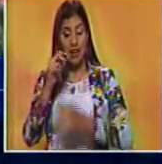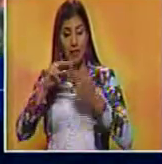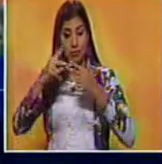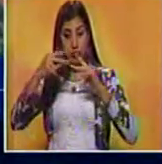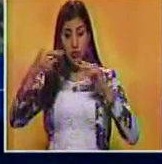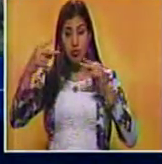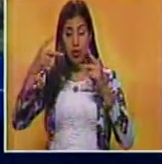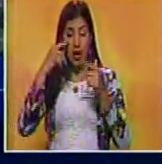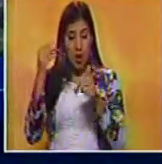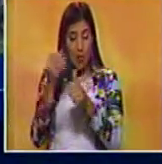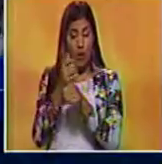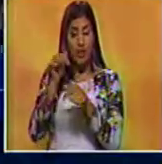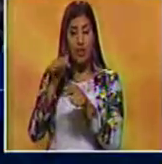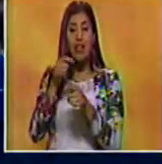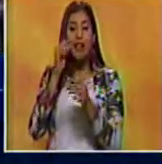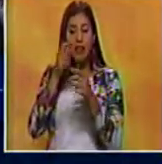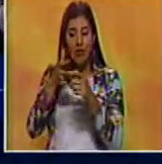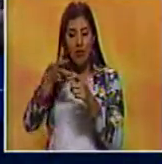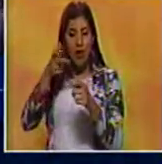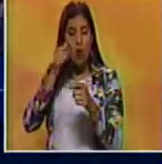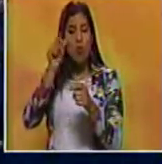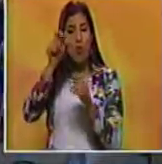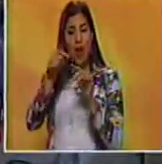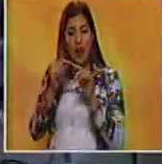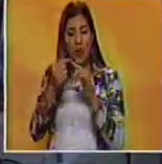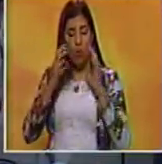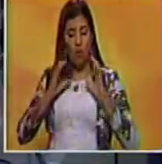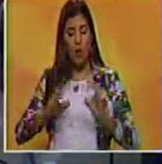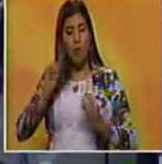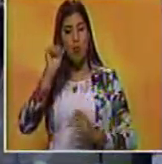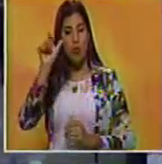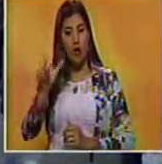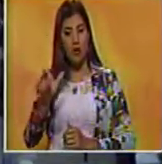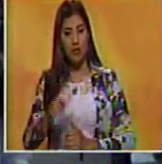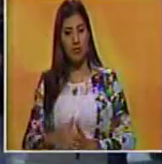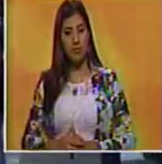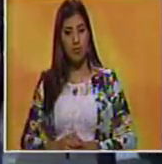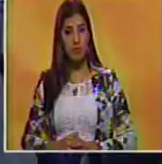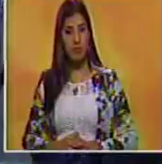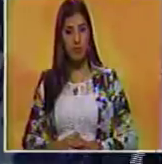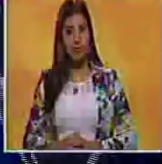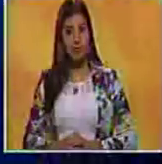del detenido coincide con las muestras encontradas en el cuerpo de la mujer.